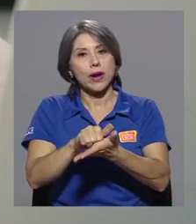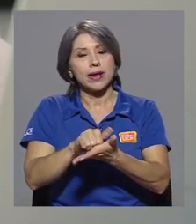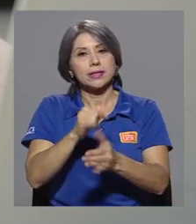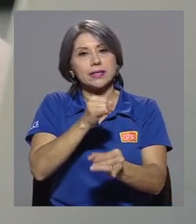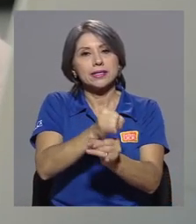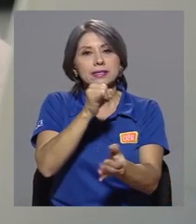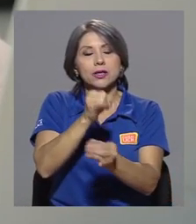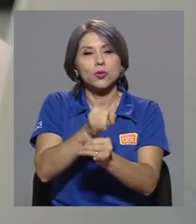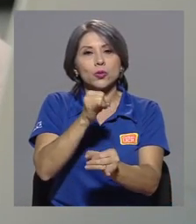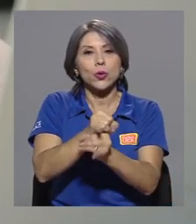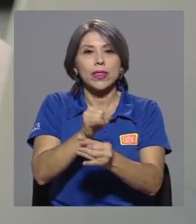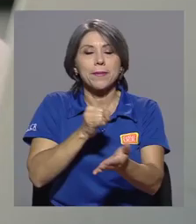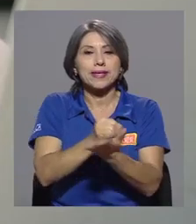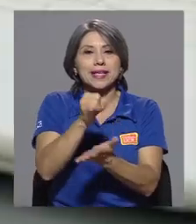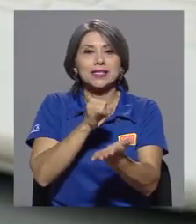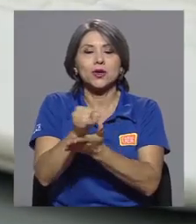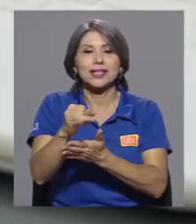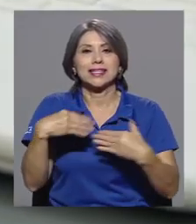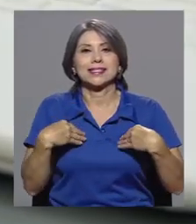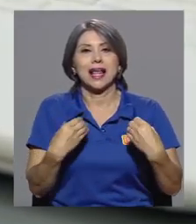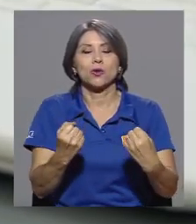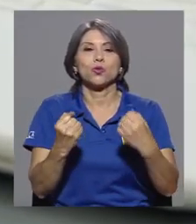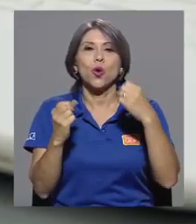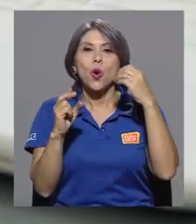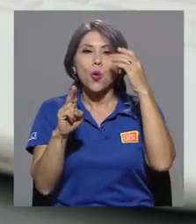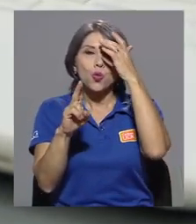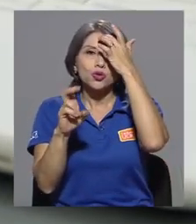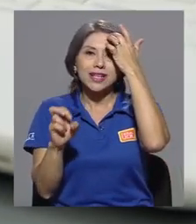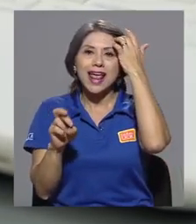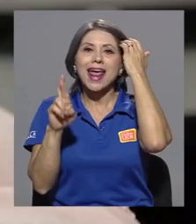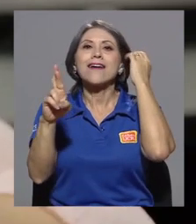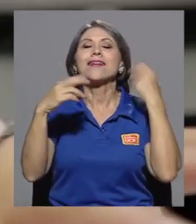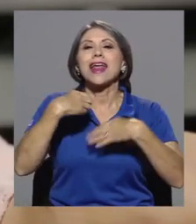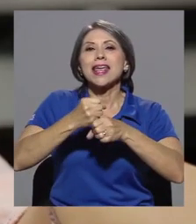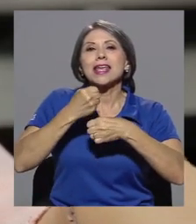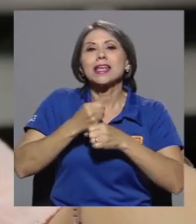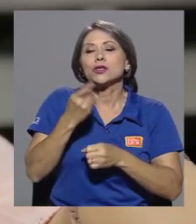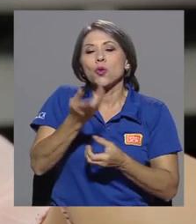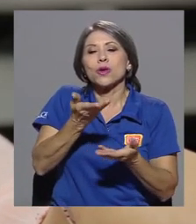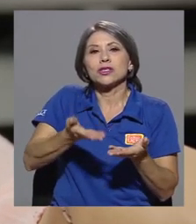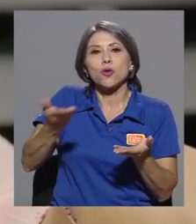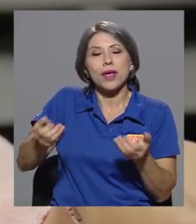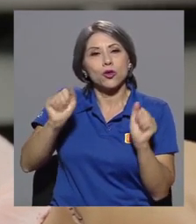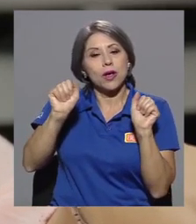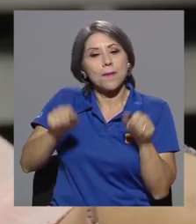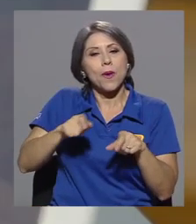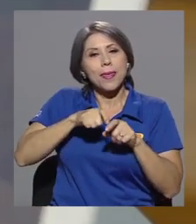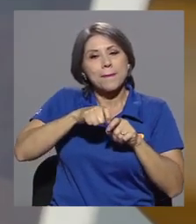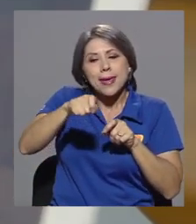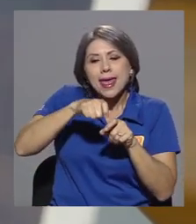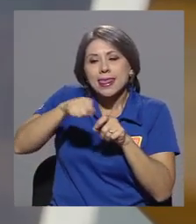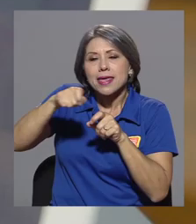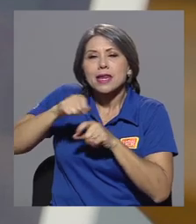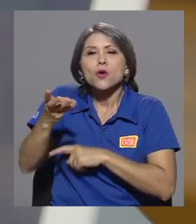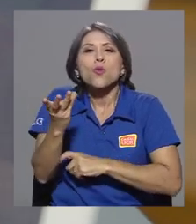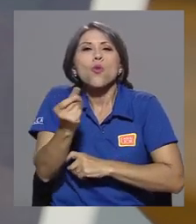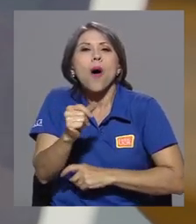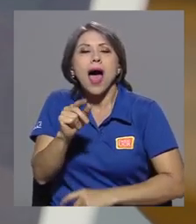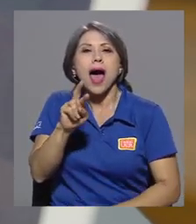de Investigaciones en Salud, UCR, diseñó un instrumento capaz de medir dosis de este tipo de